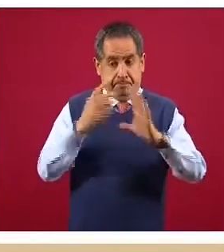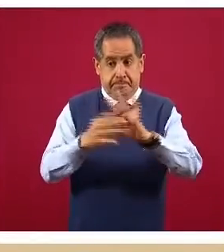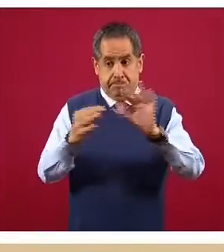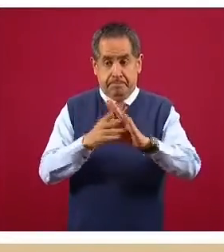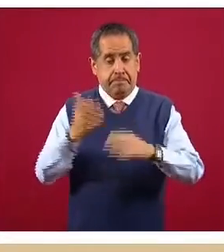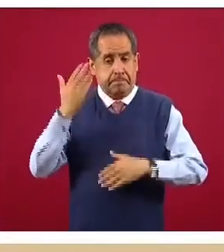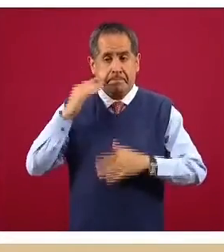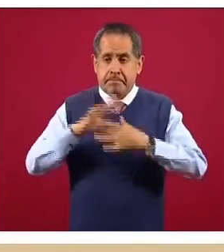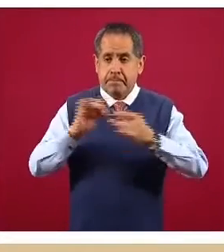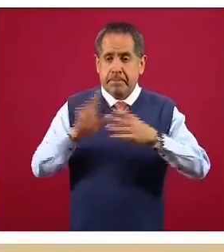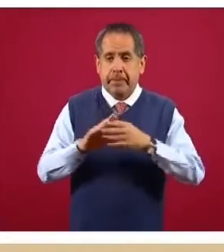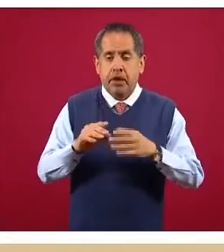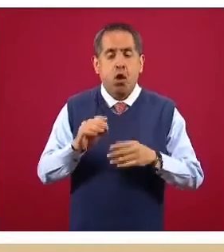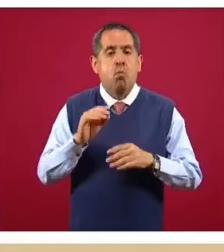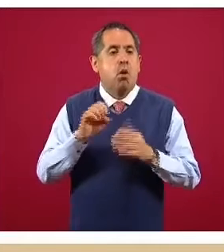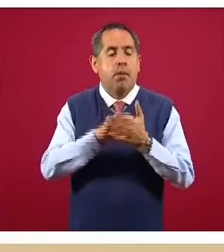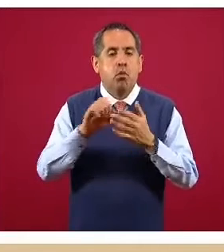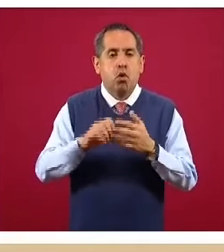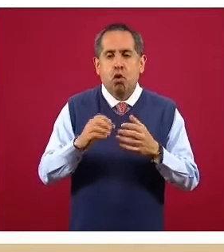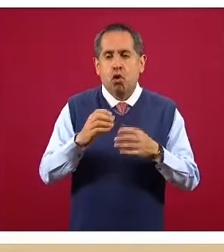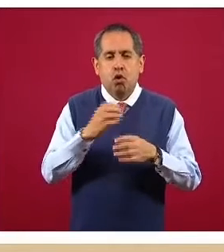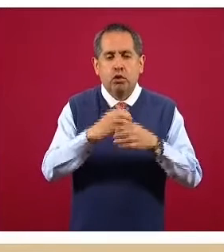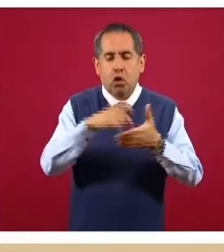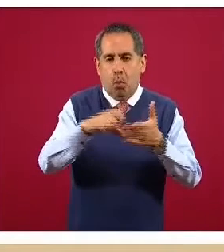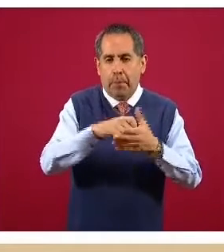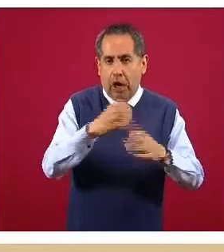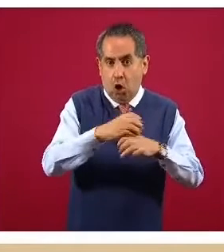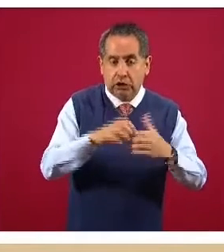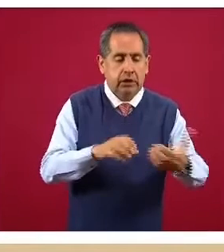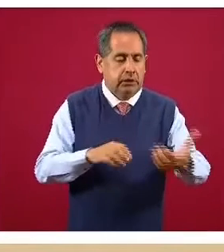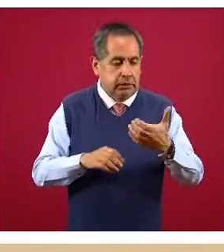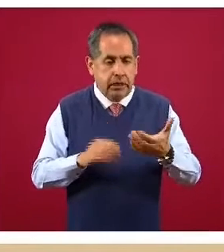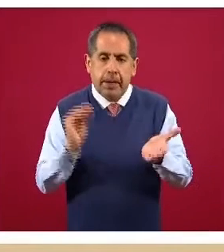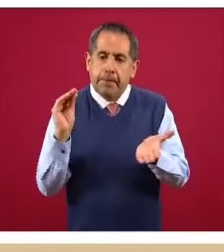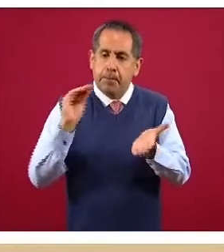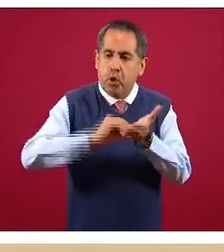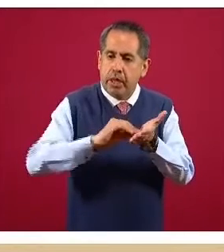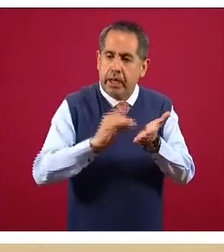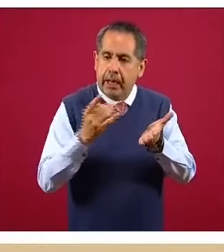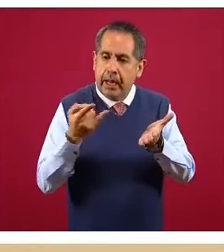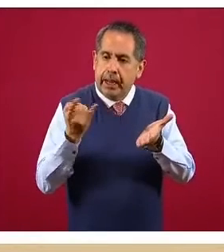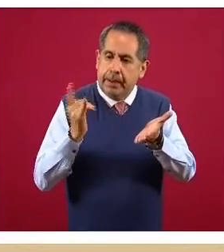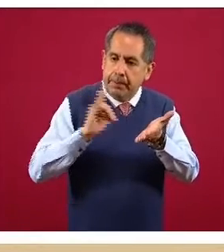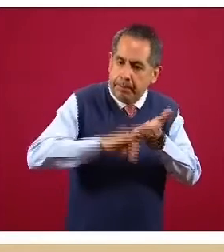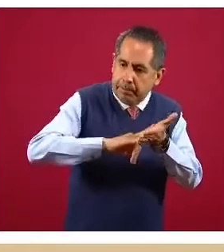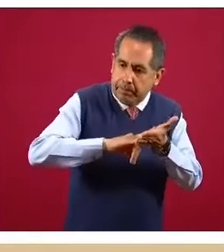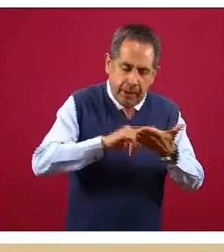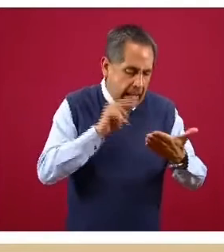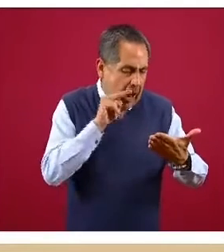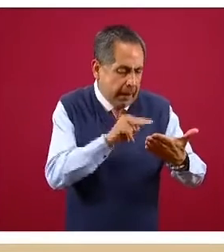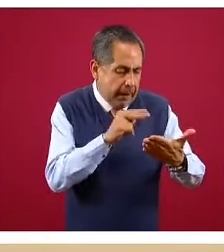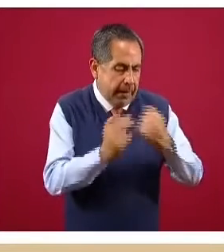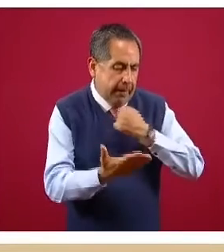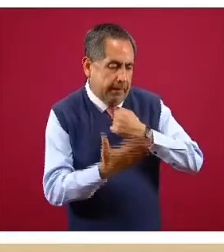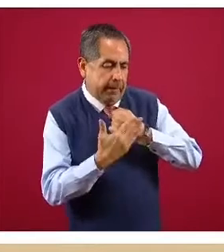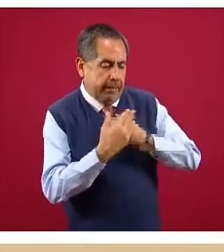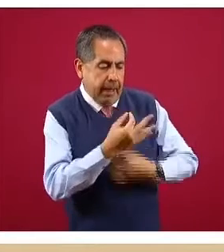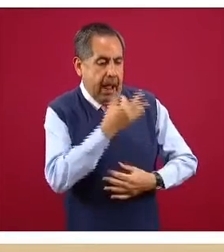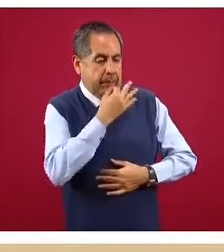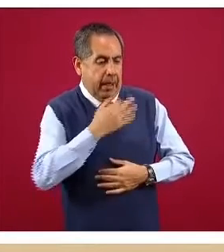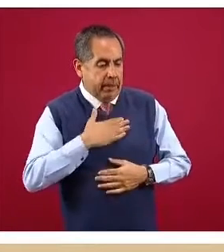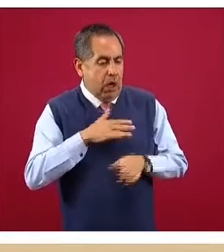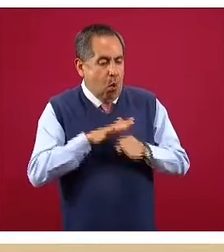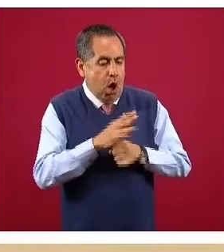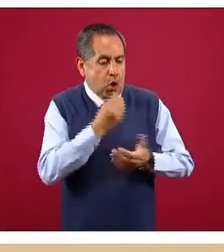los que hemos trabajado es el etiquetado claro de alimentos. También se ha criticado a veces, no, es que parece como si esa fuera la única estrategia que tenemos para